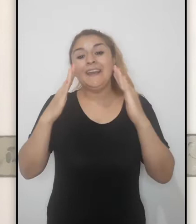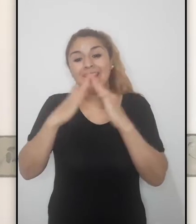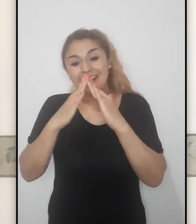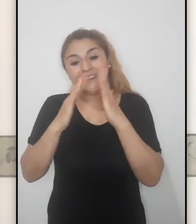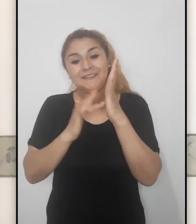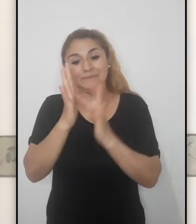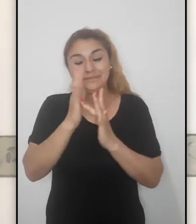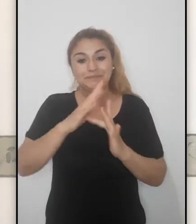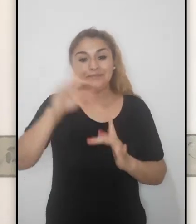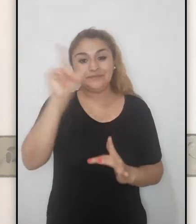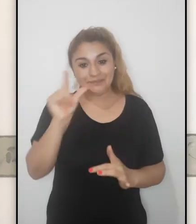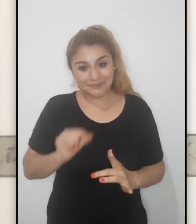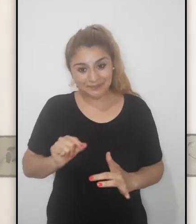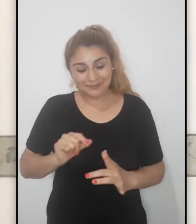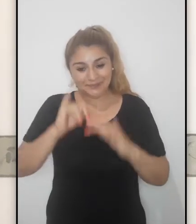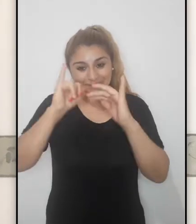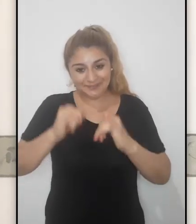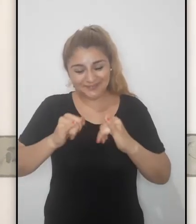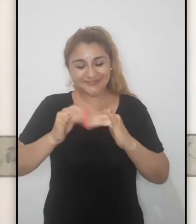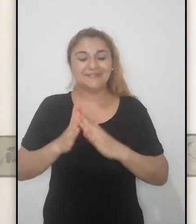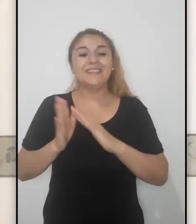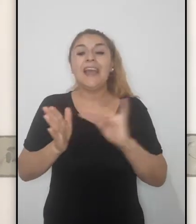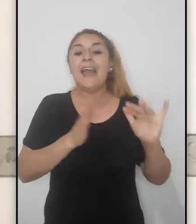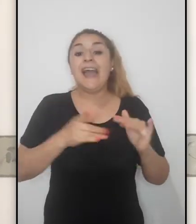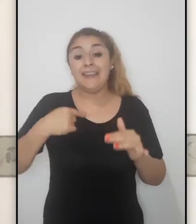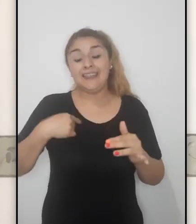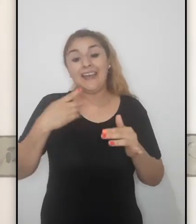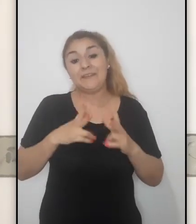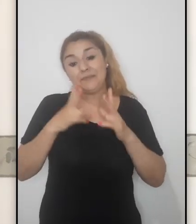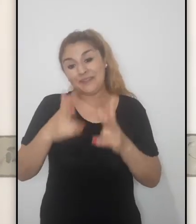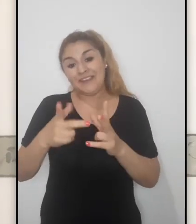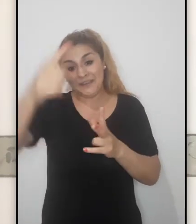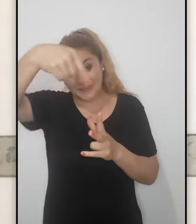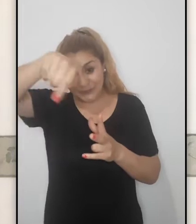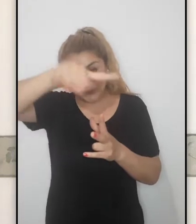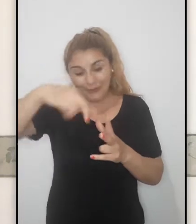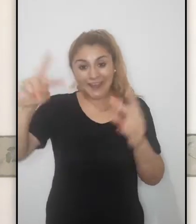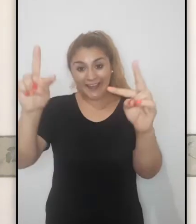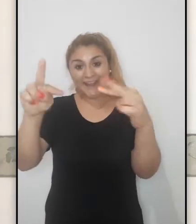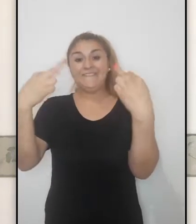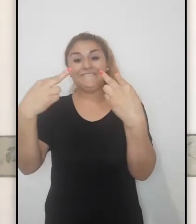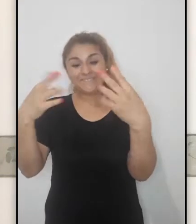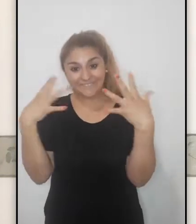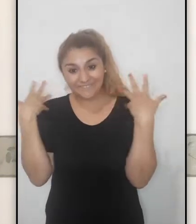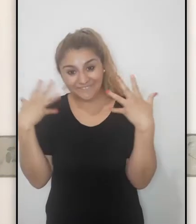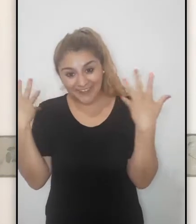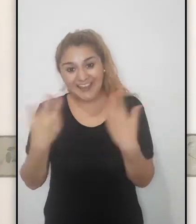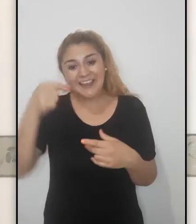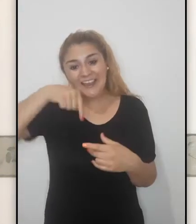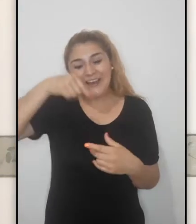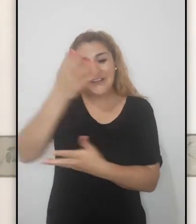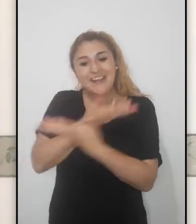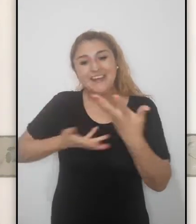y te animo a que podamos juntos meditar reflexionar y conversar